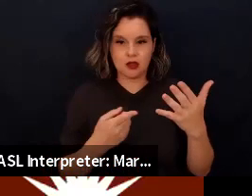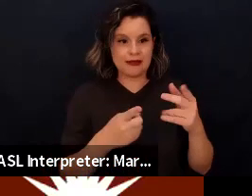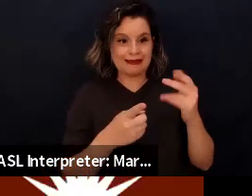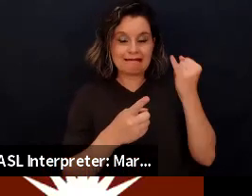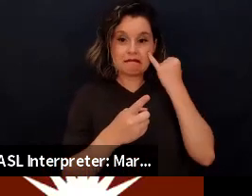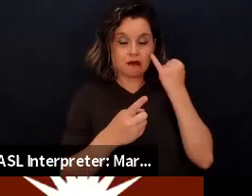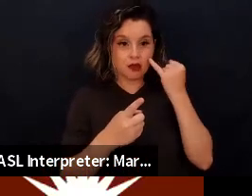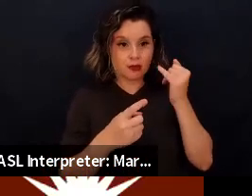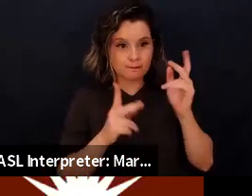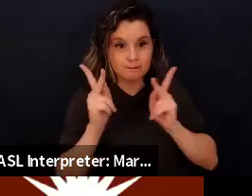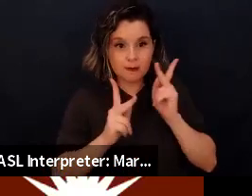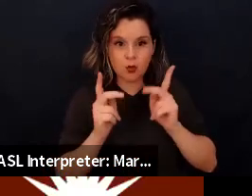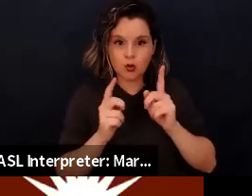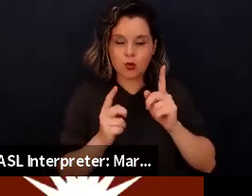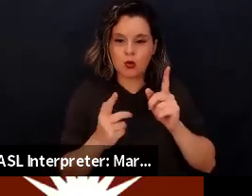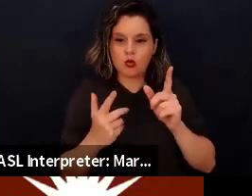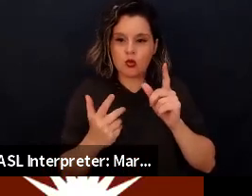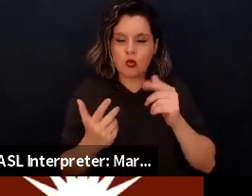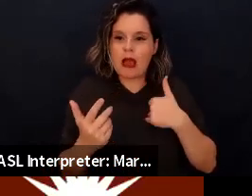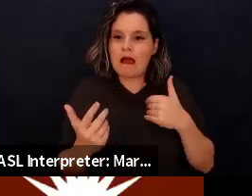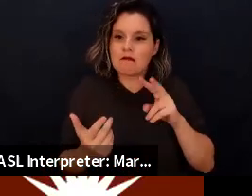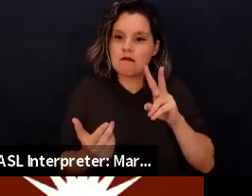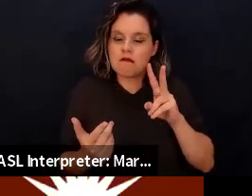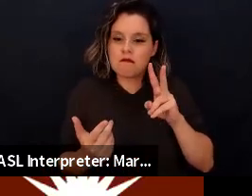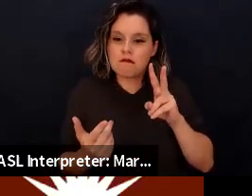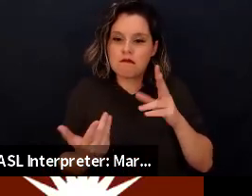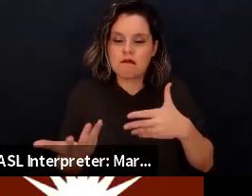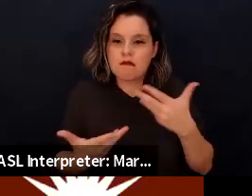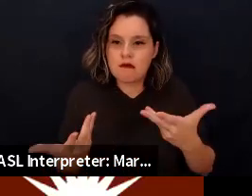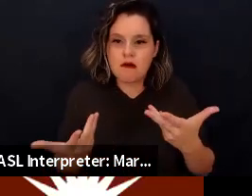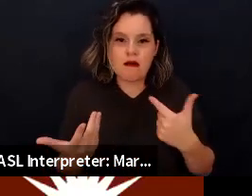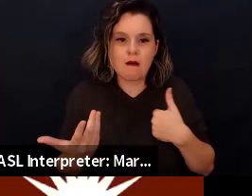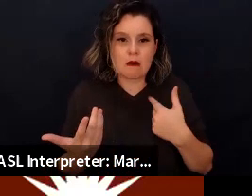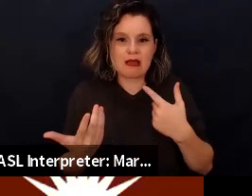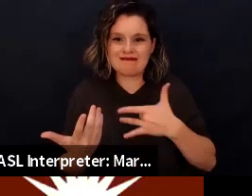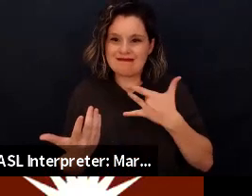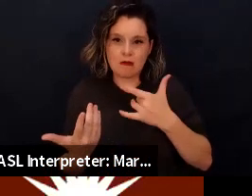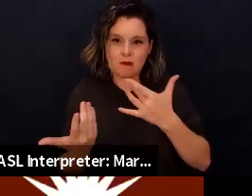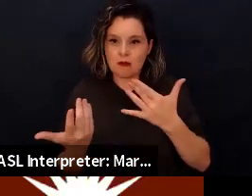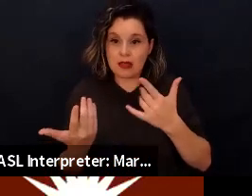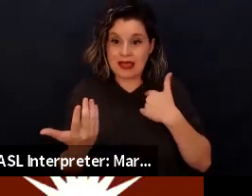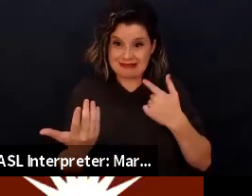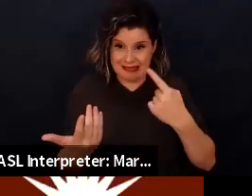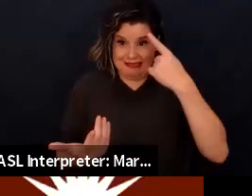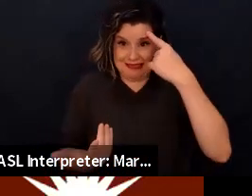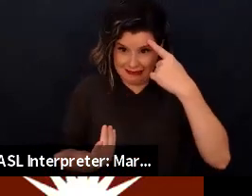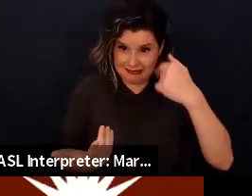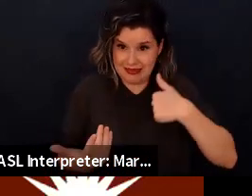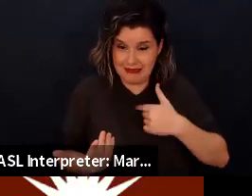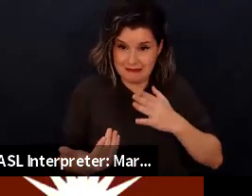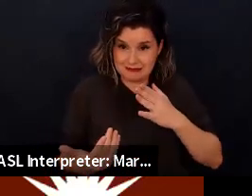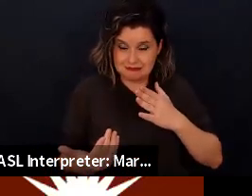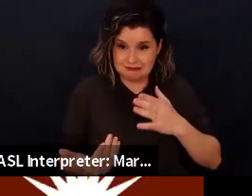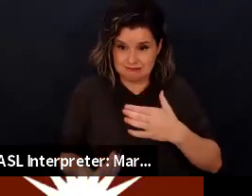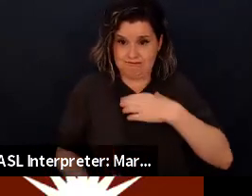tienen aún el valor o piensan denunciar, estas